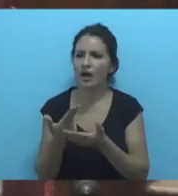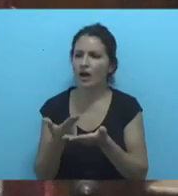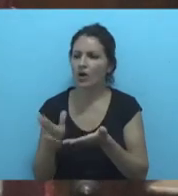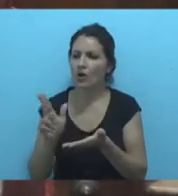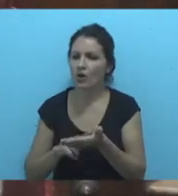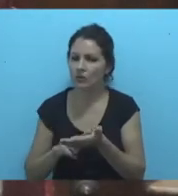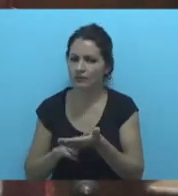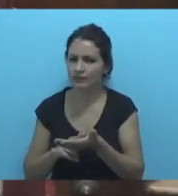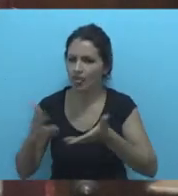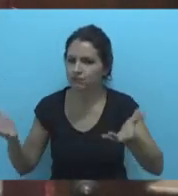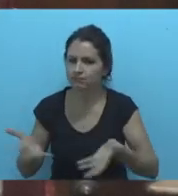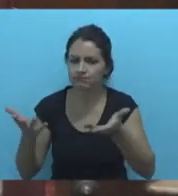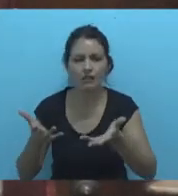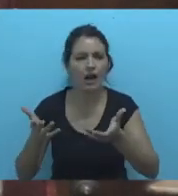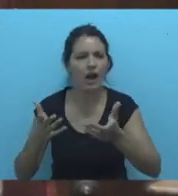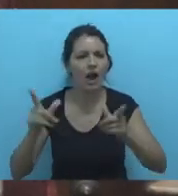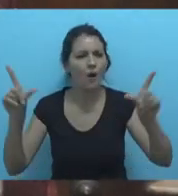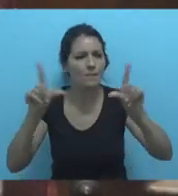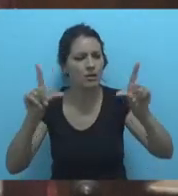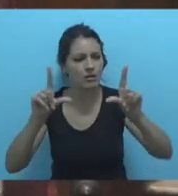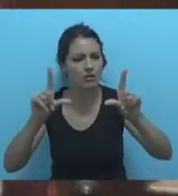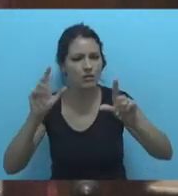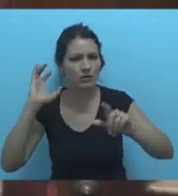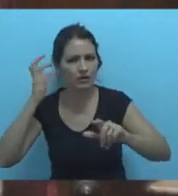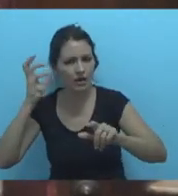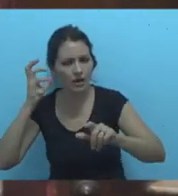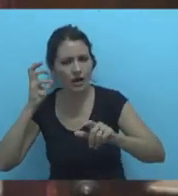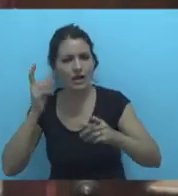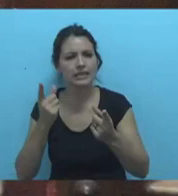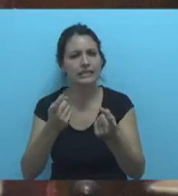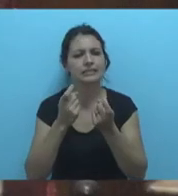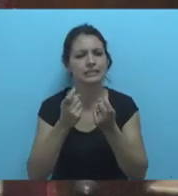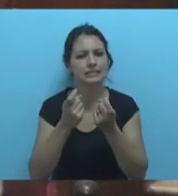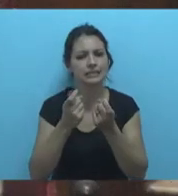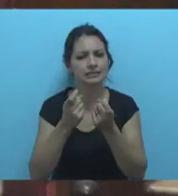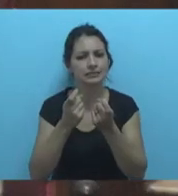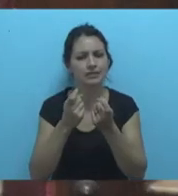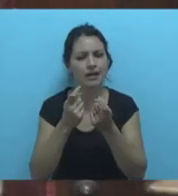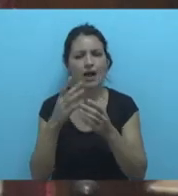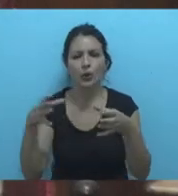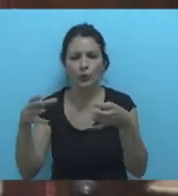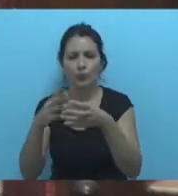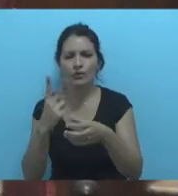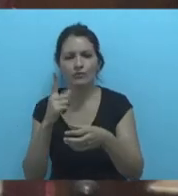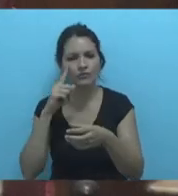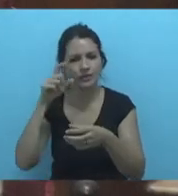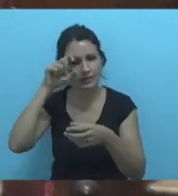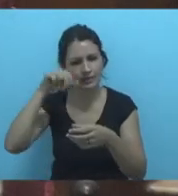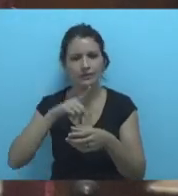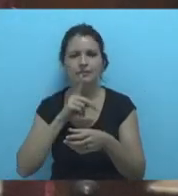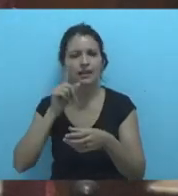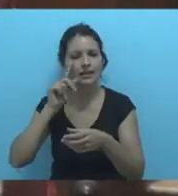revitalizar ante la opinión pública, tanto a nivel provincial como a nivel nacional, la necesidad de que Vicentín tiene una sola